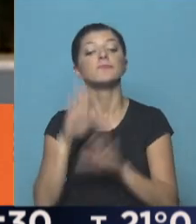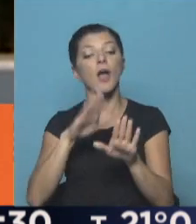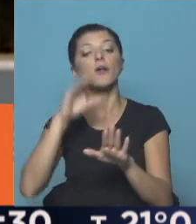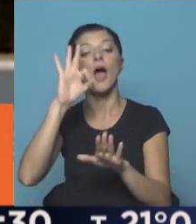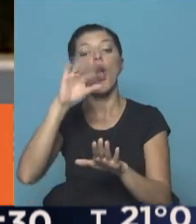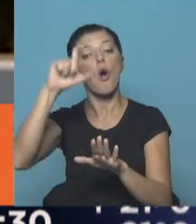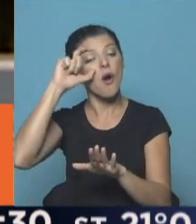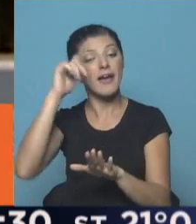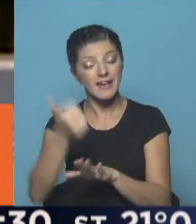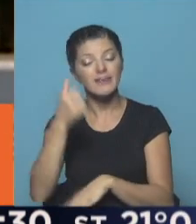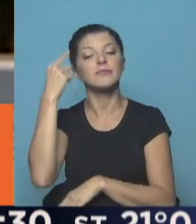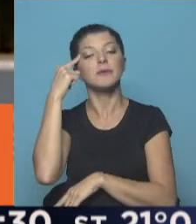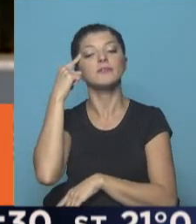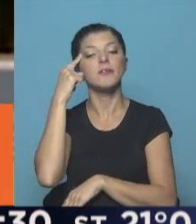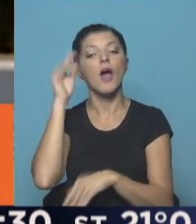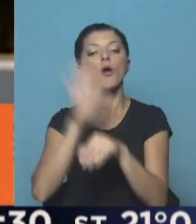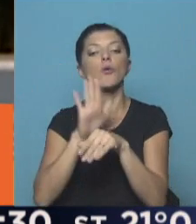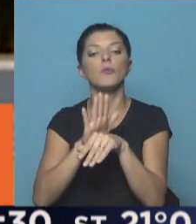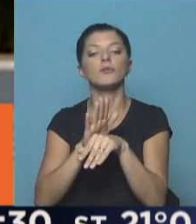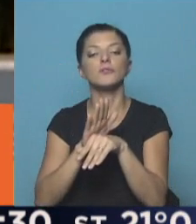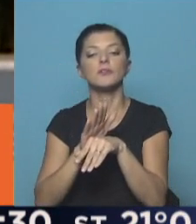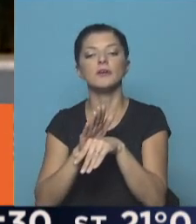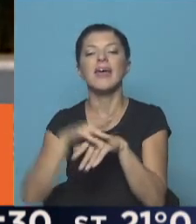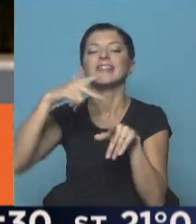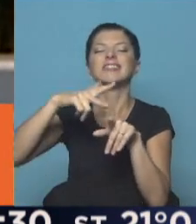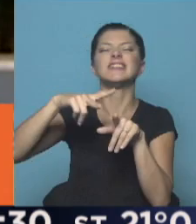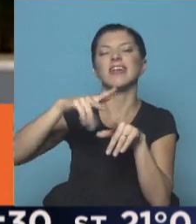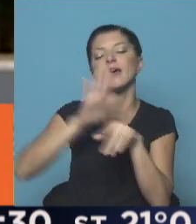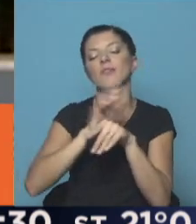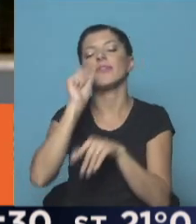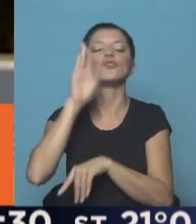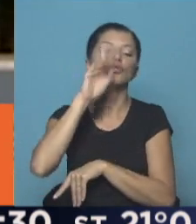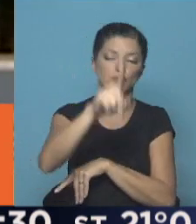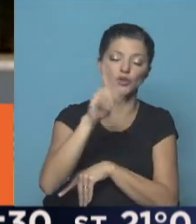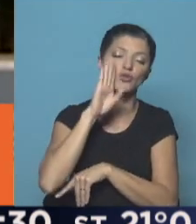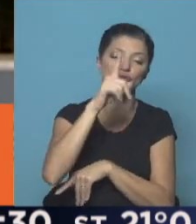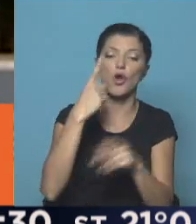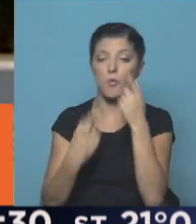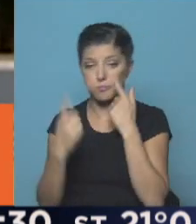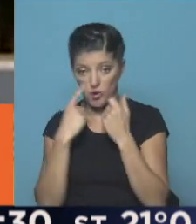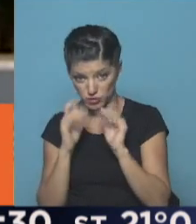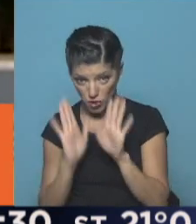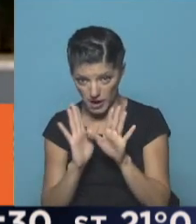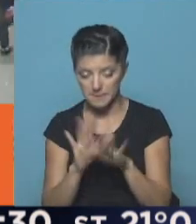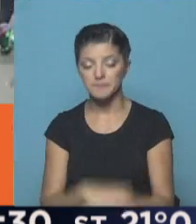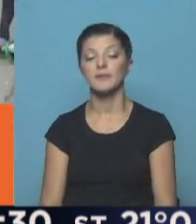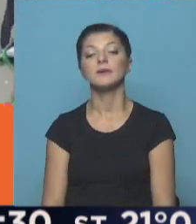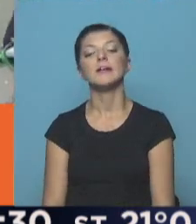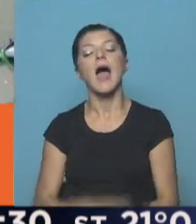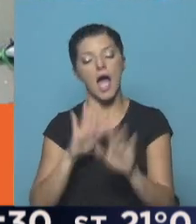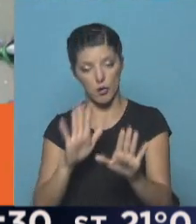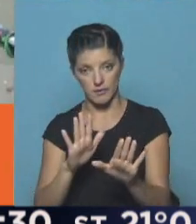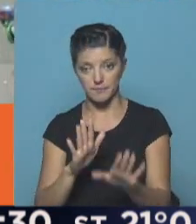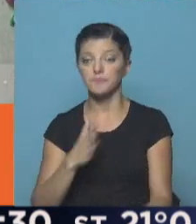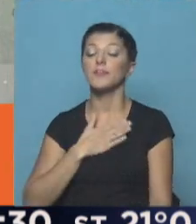región como criatura, como títer de los Estados Unidos, la época de su hegemonía. Ahora, en una época, como